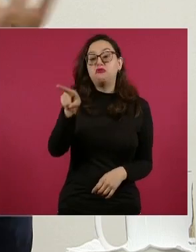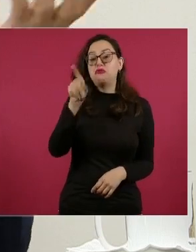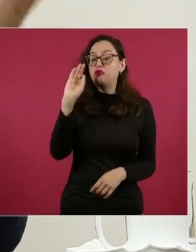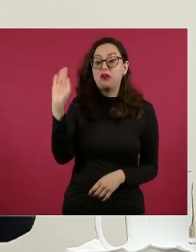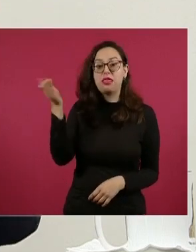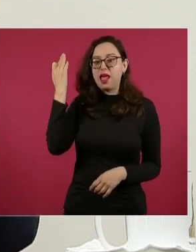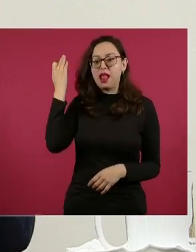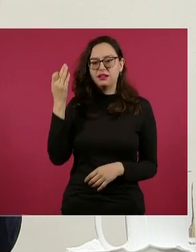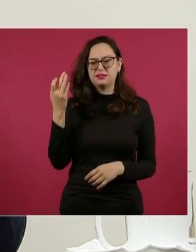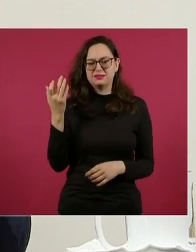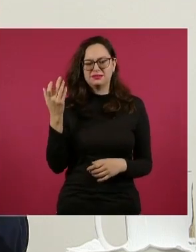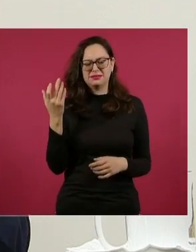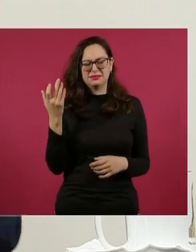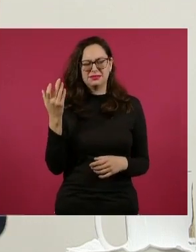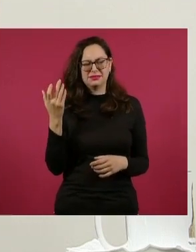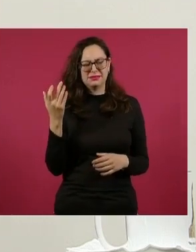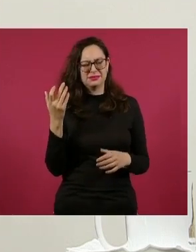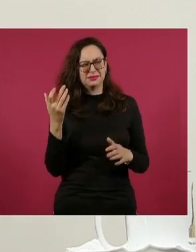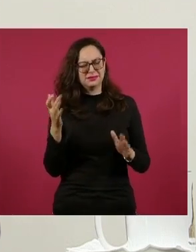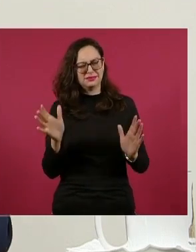¿Y por qué le dan el asilo?